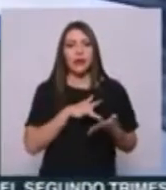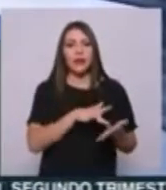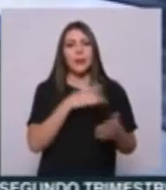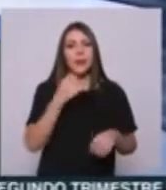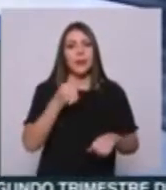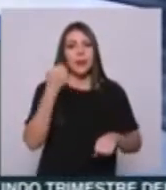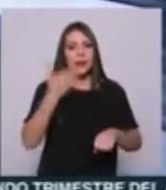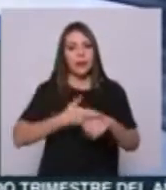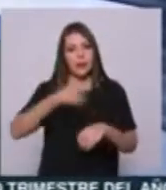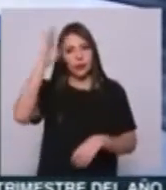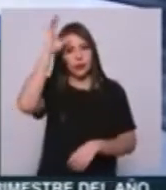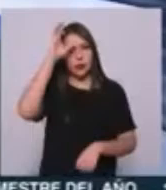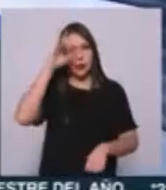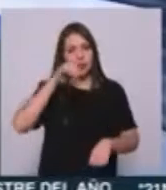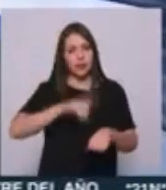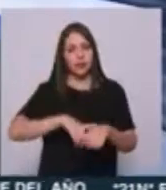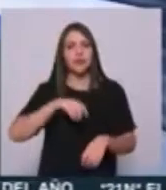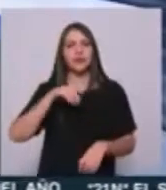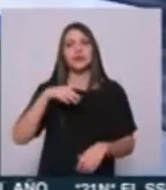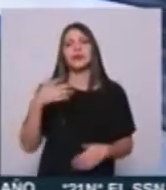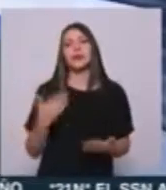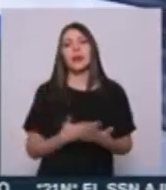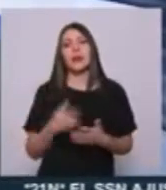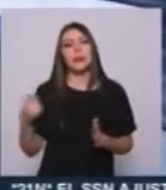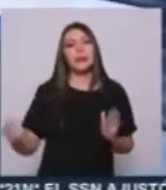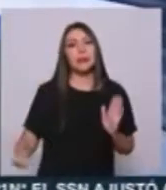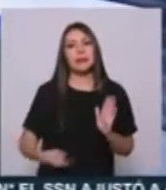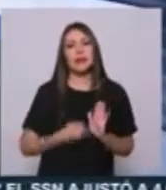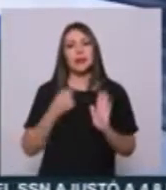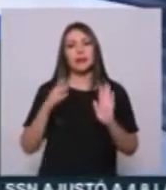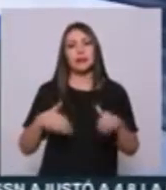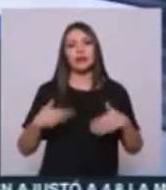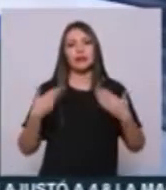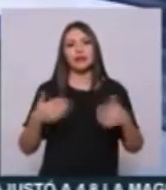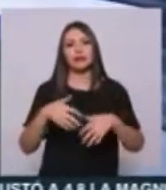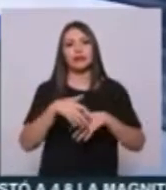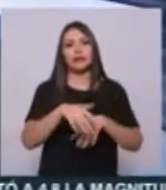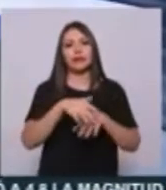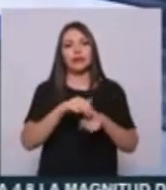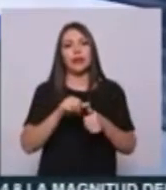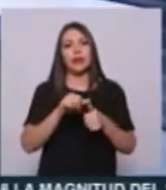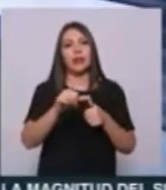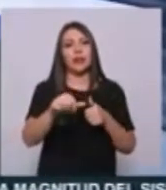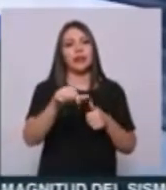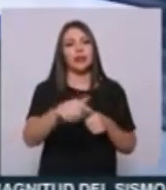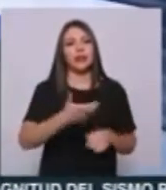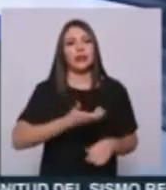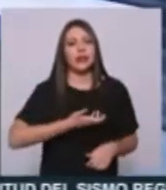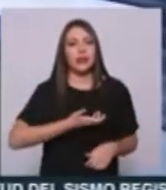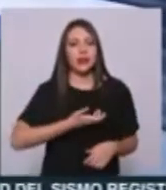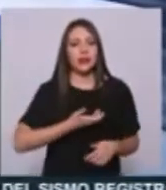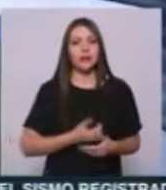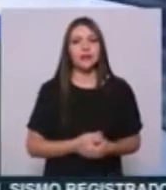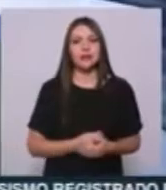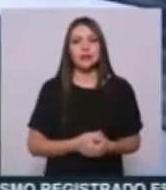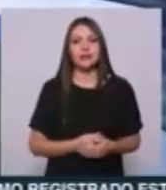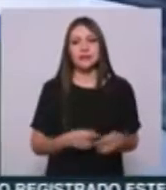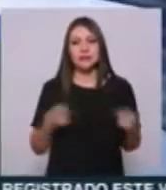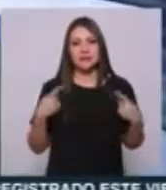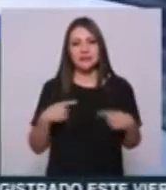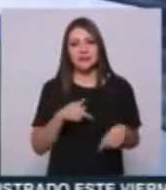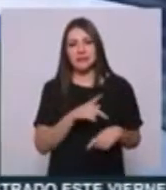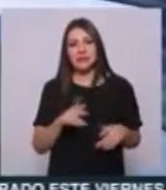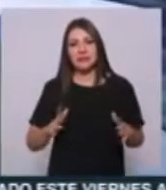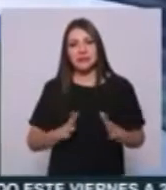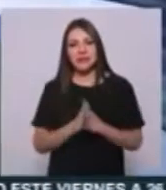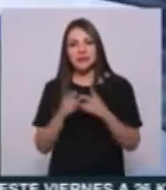del Real, vamos a llegar por primera vez al Zócalo de la Ciudad de México. La participación de la gente y que muchas personas vienen